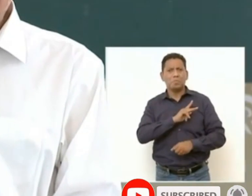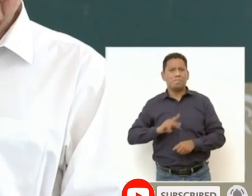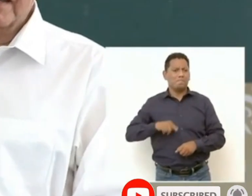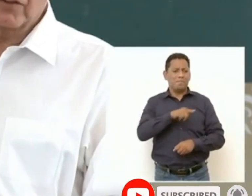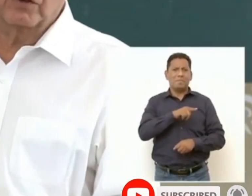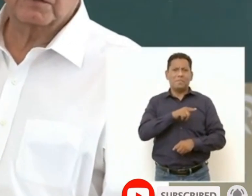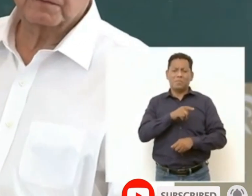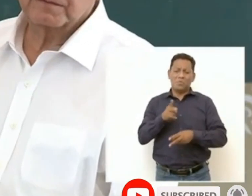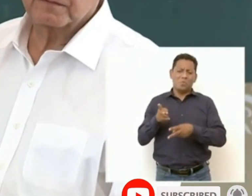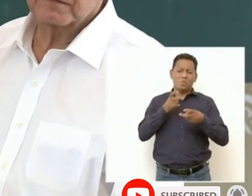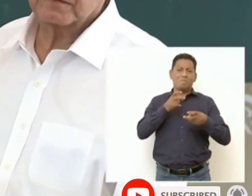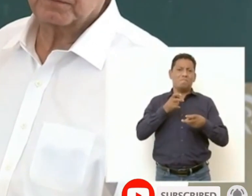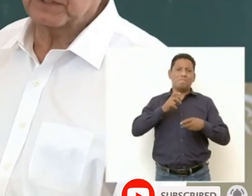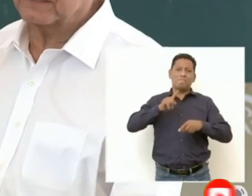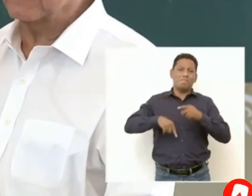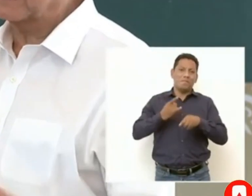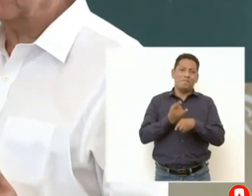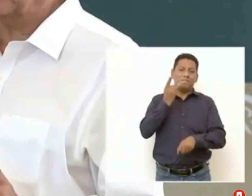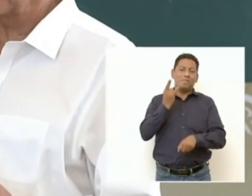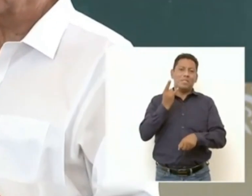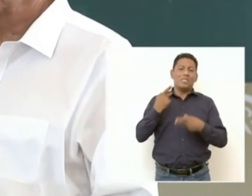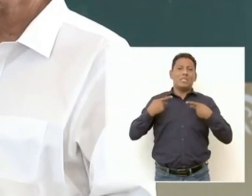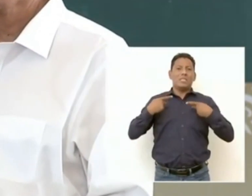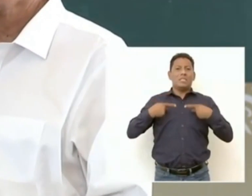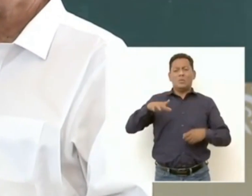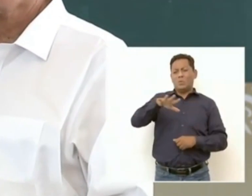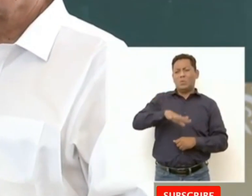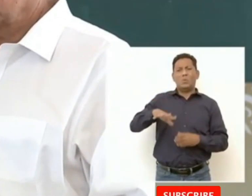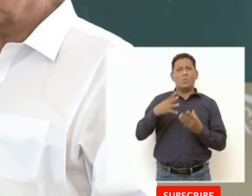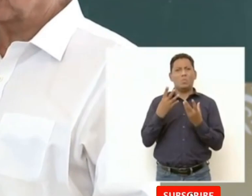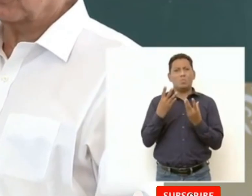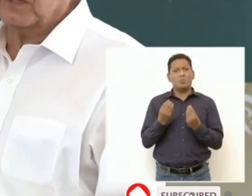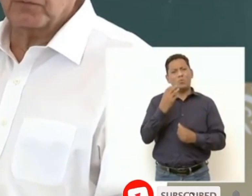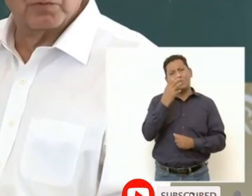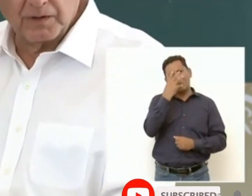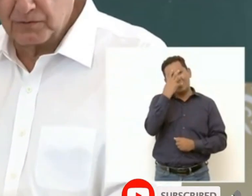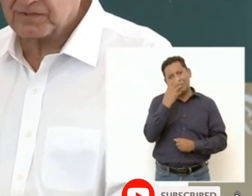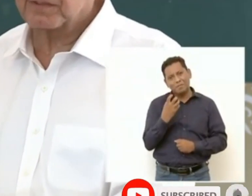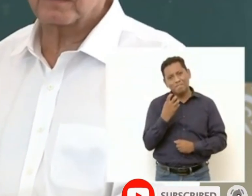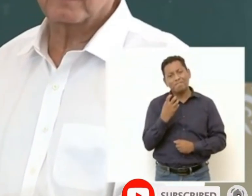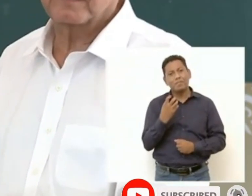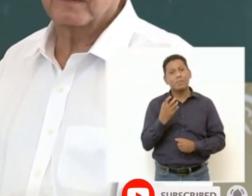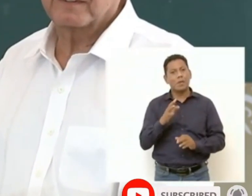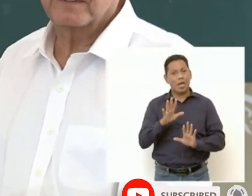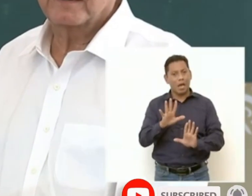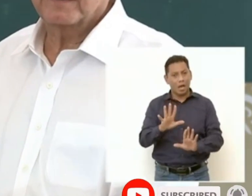Mucha gente quedó pues desanimada y nosotros dijimos vamos